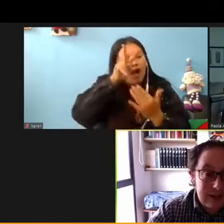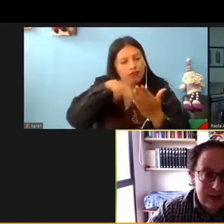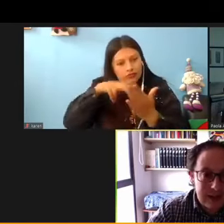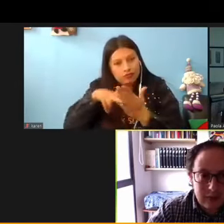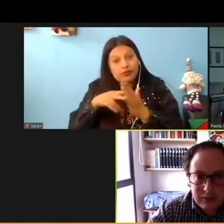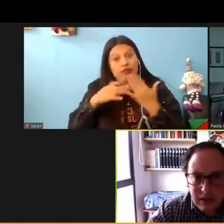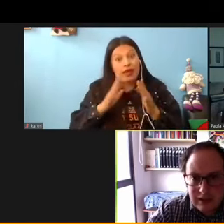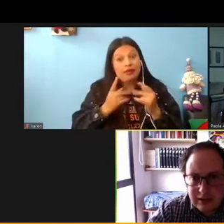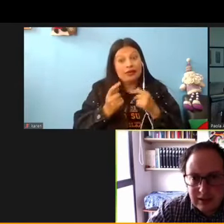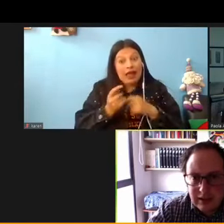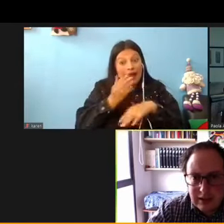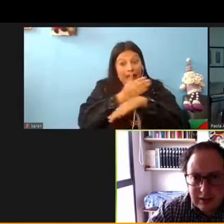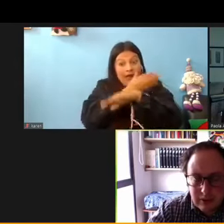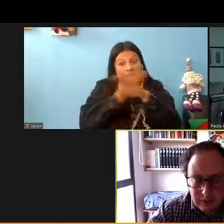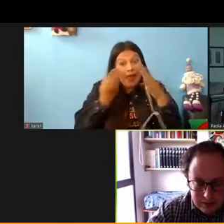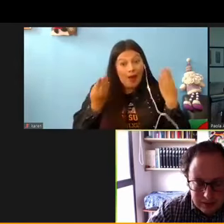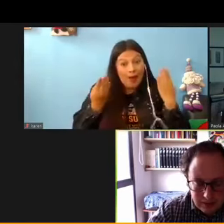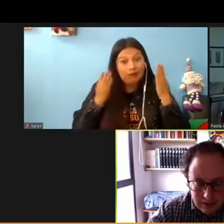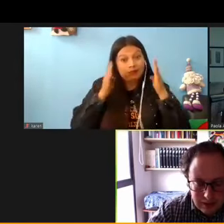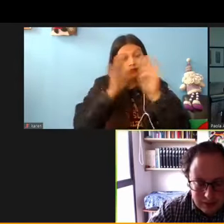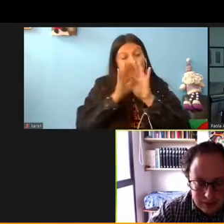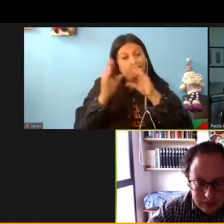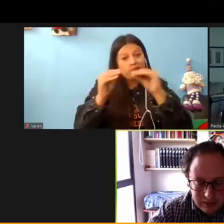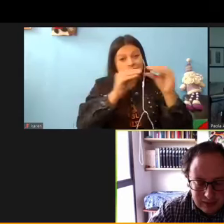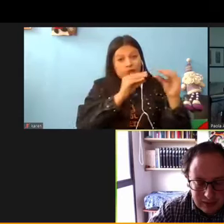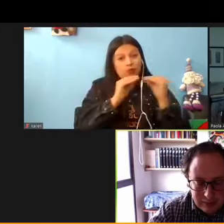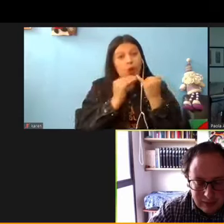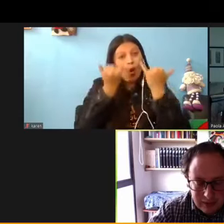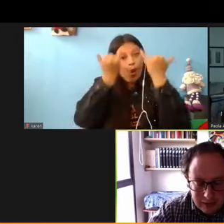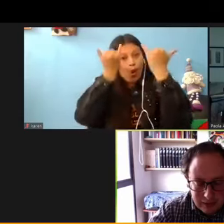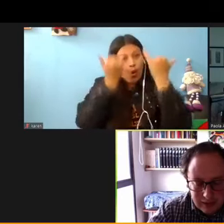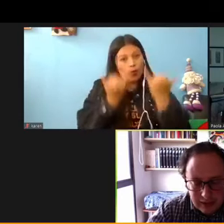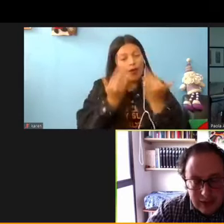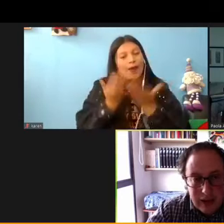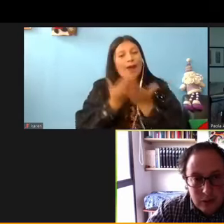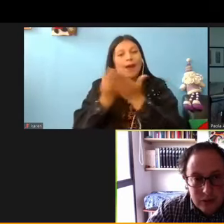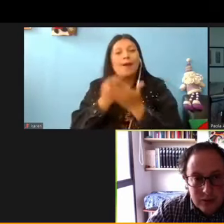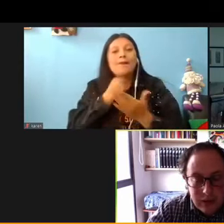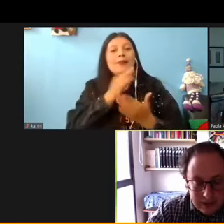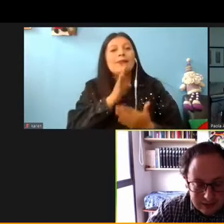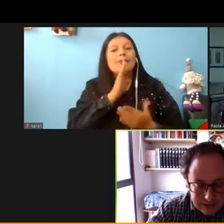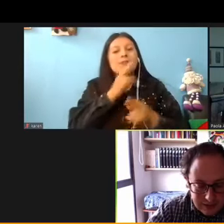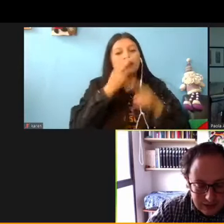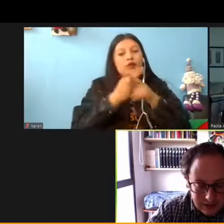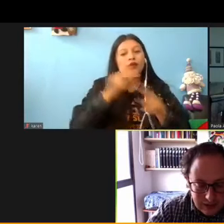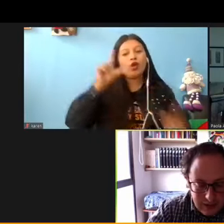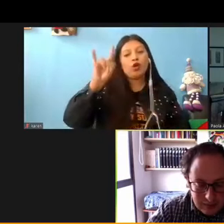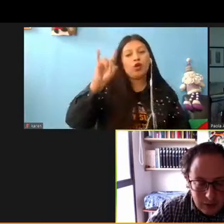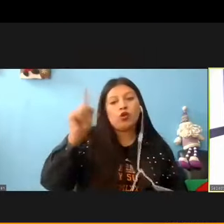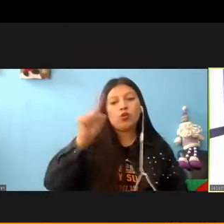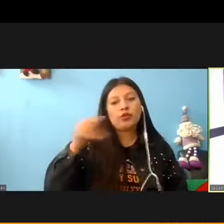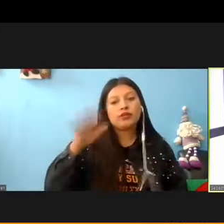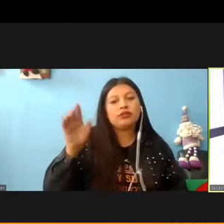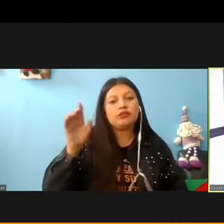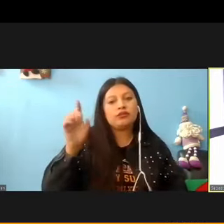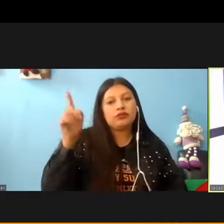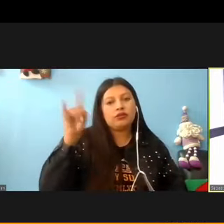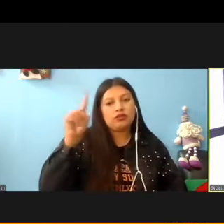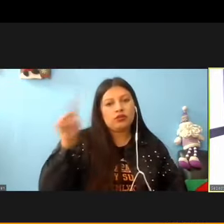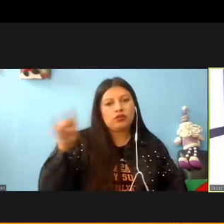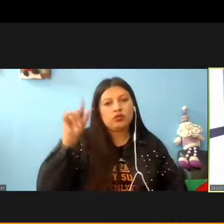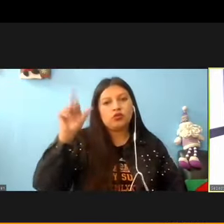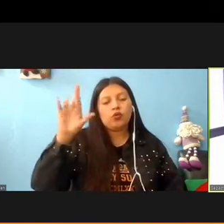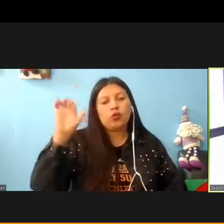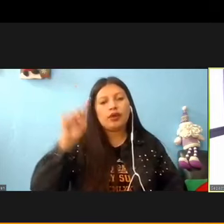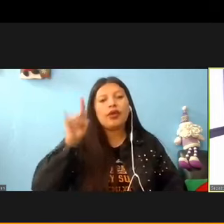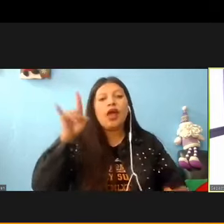Antes de cerrar como tal esta conversación, queríamos también darle la palabra a Iván Suárez de AMOVI, de la UIS,